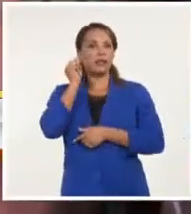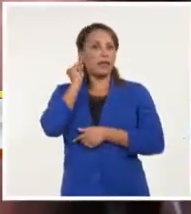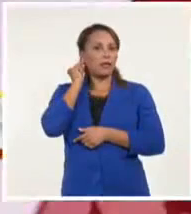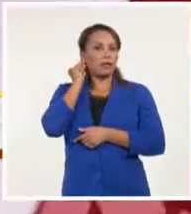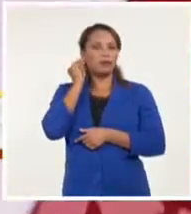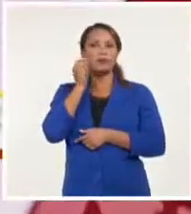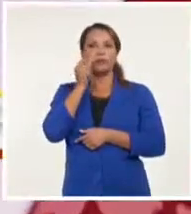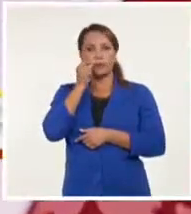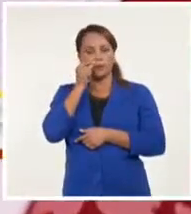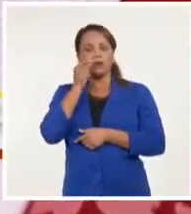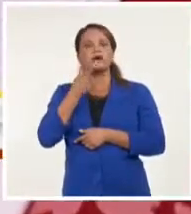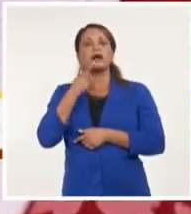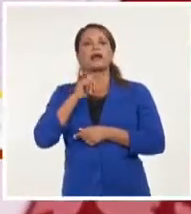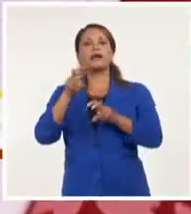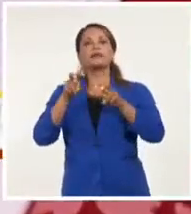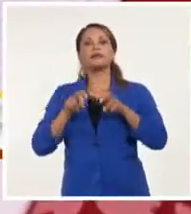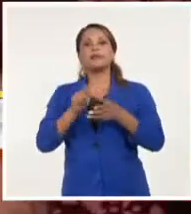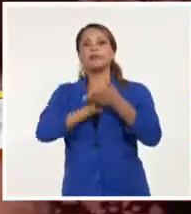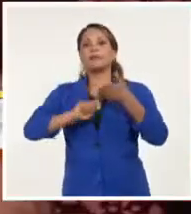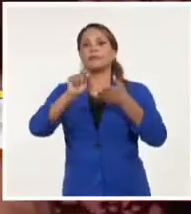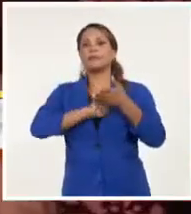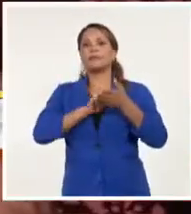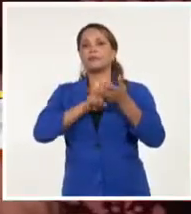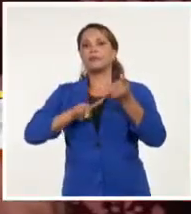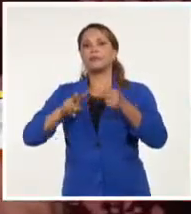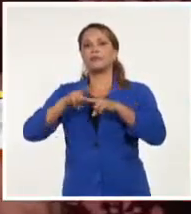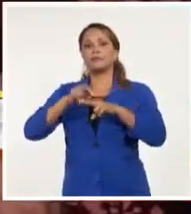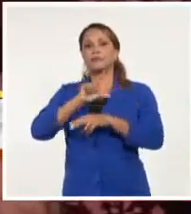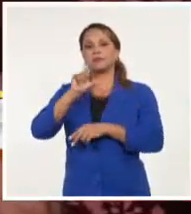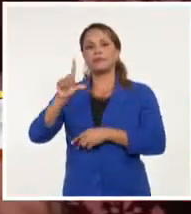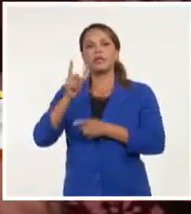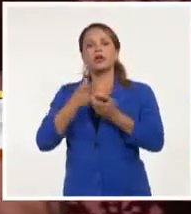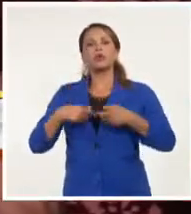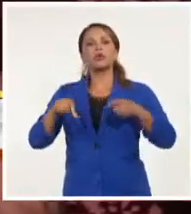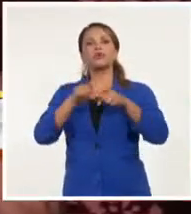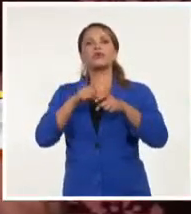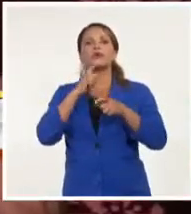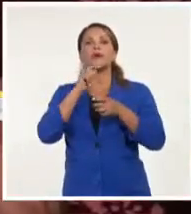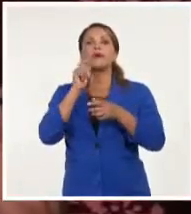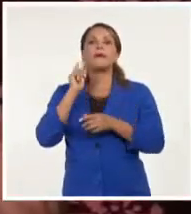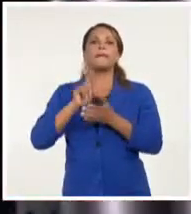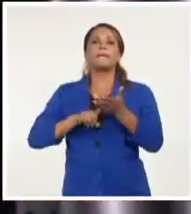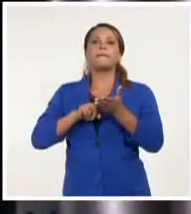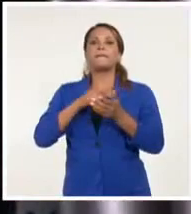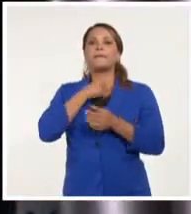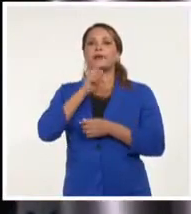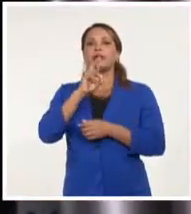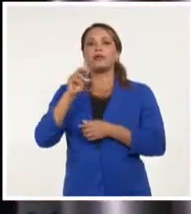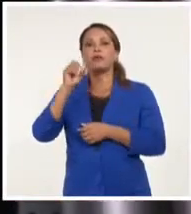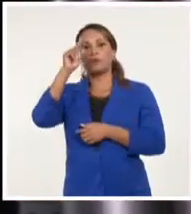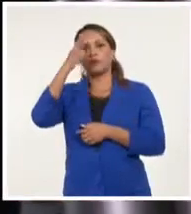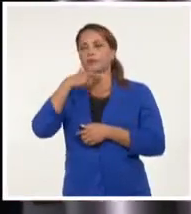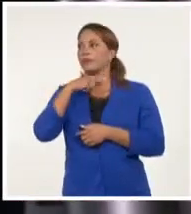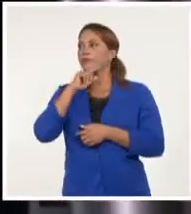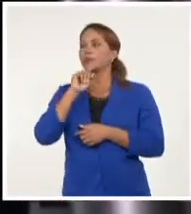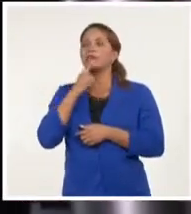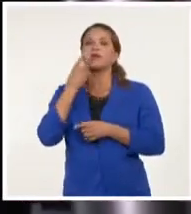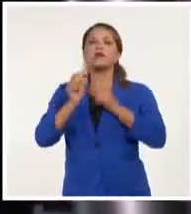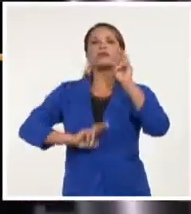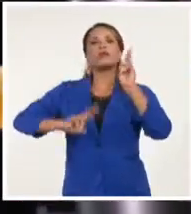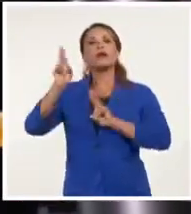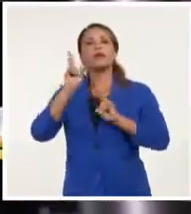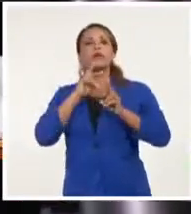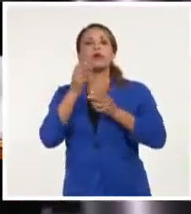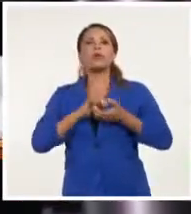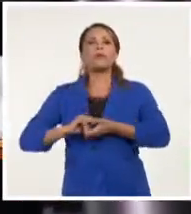la Asamblea Municipal del Poder Popular en Holguín desde el Consejo Pedro Díaz Cuello. Yo estoy de acuerdo con que el compañero Pavel